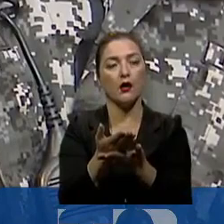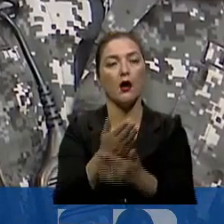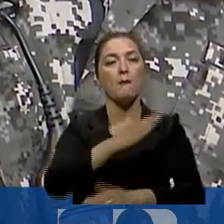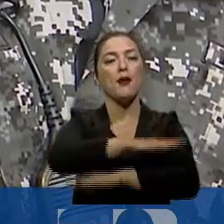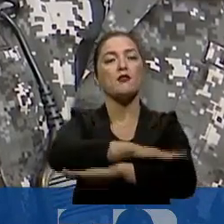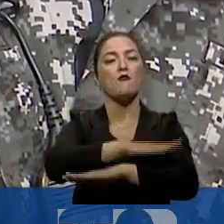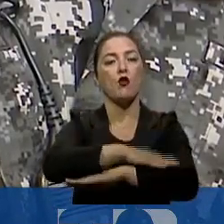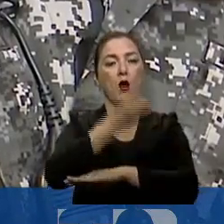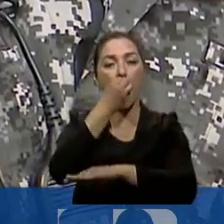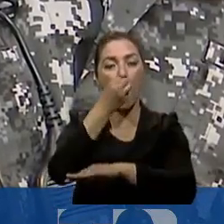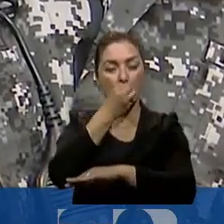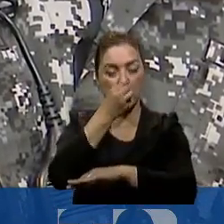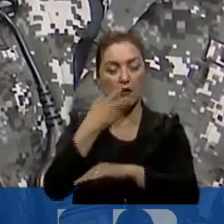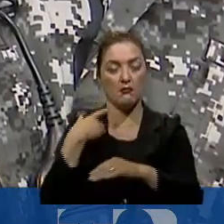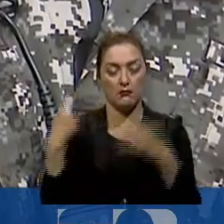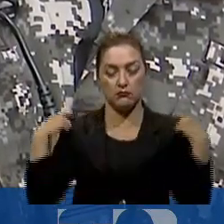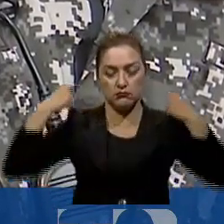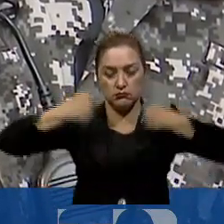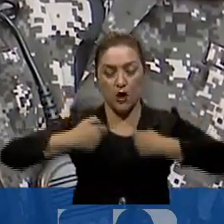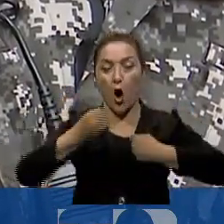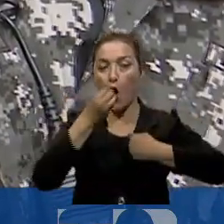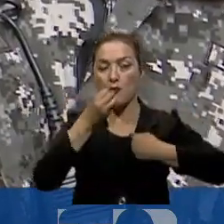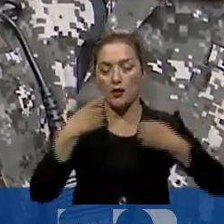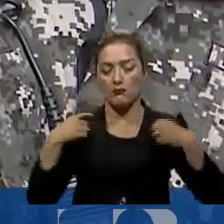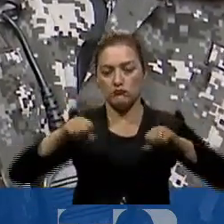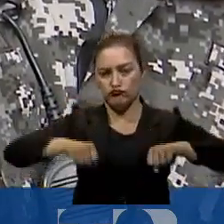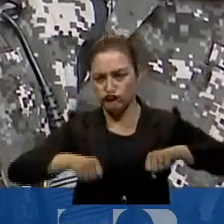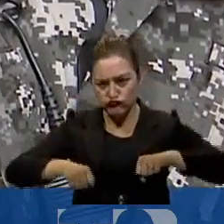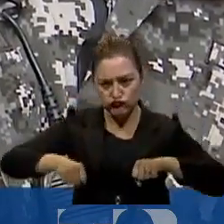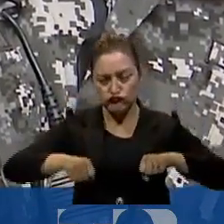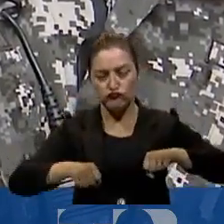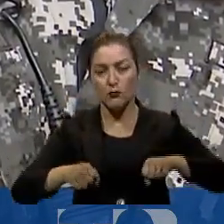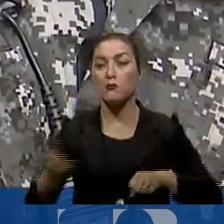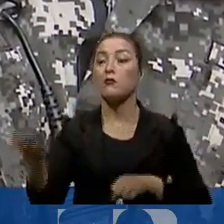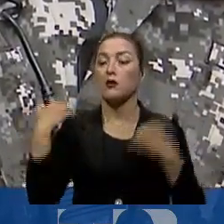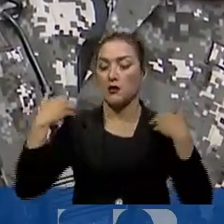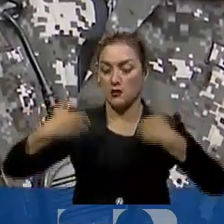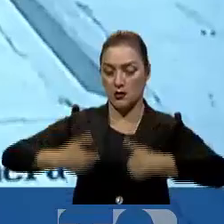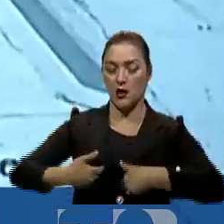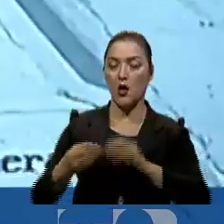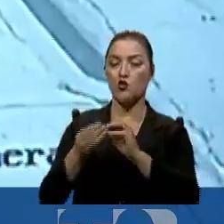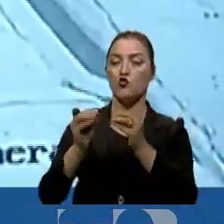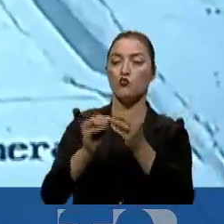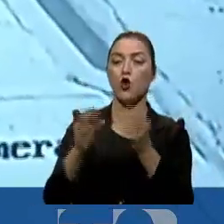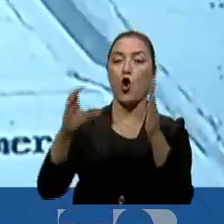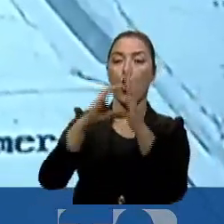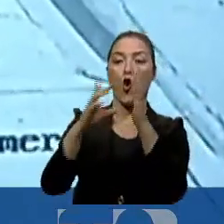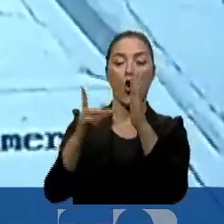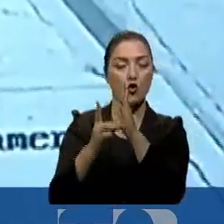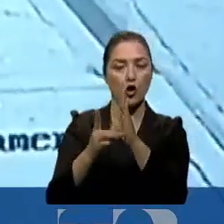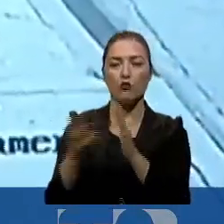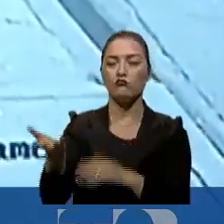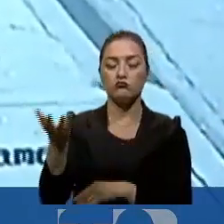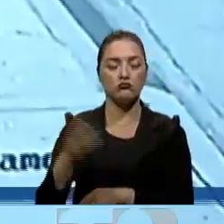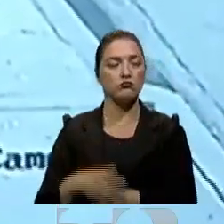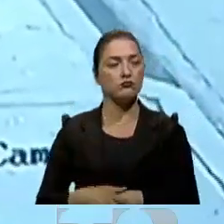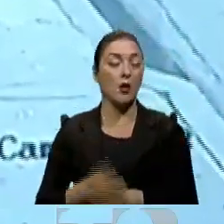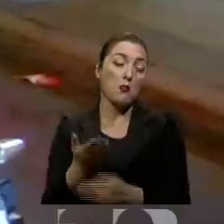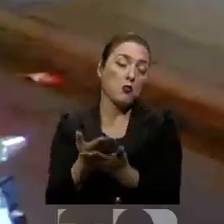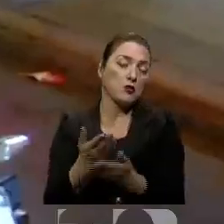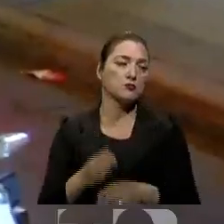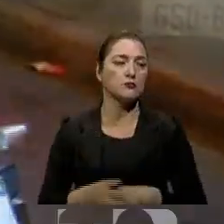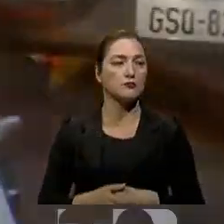a domicilio a través de los representantes, a través del municipio, ubicarles con chalecos, con numeración. Además, el compromiso de la AMT